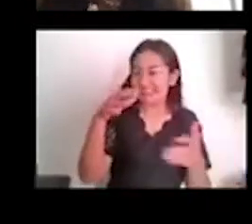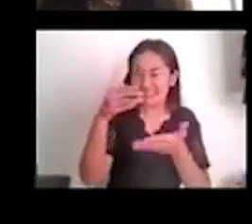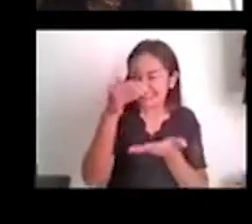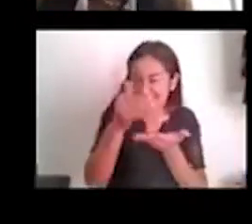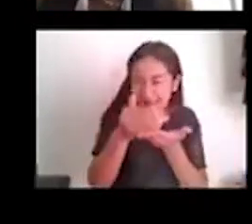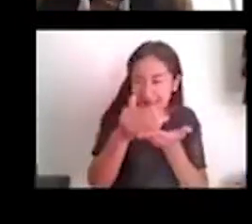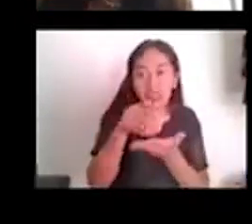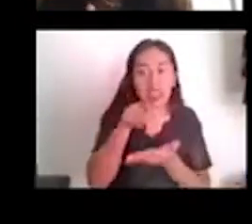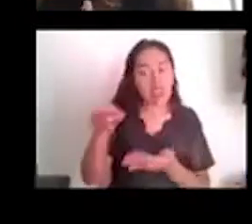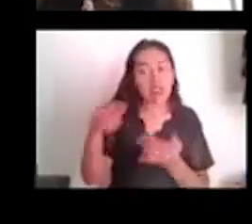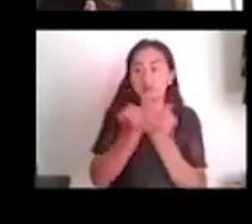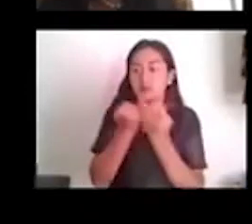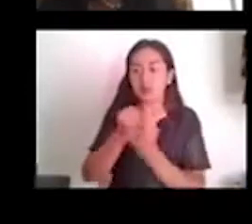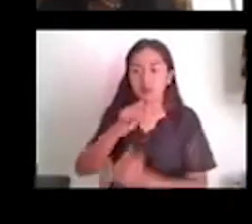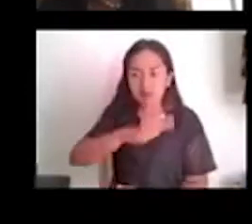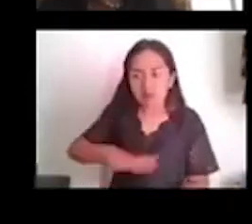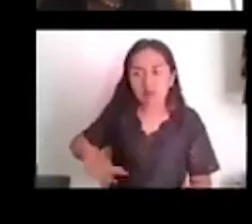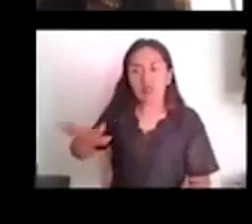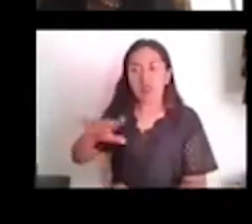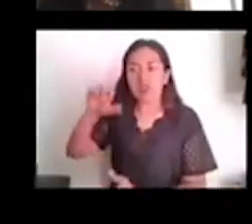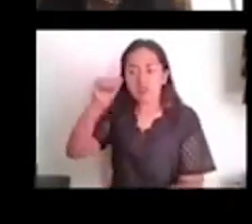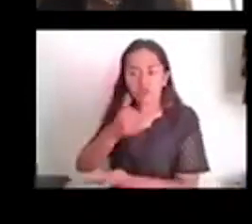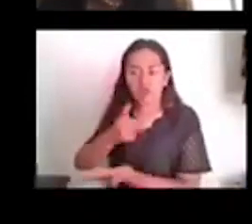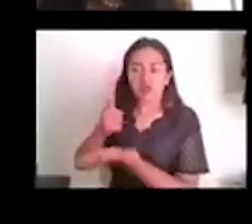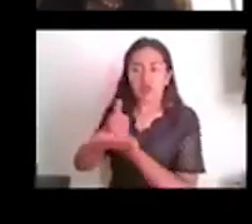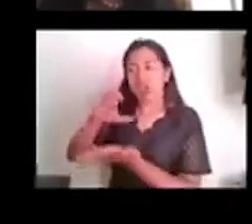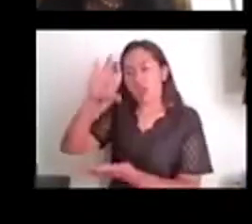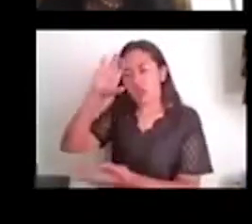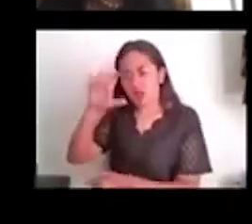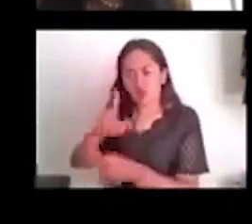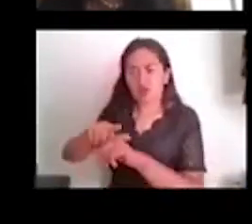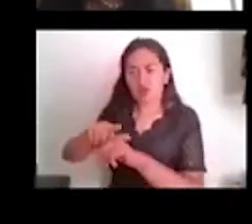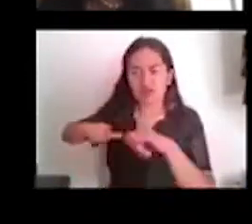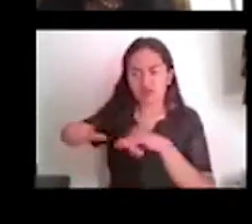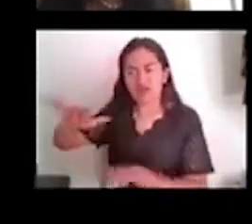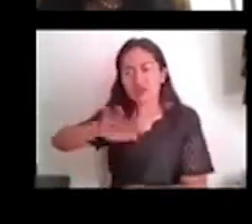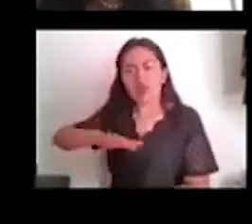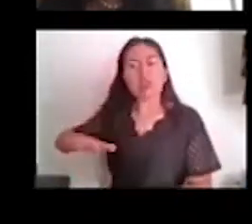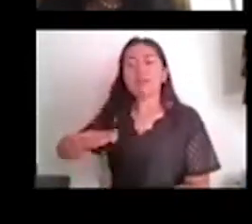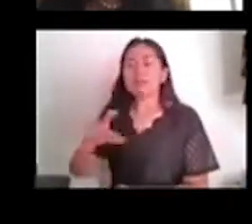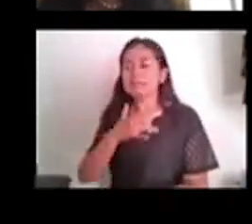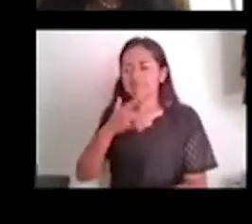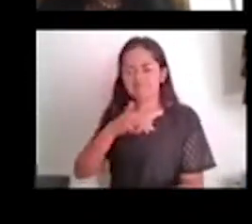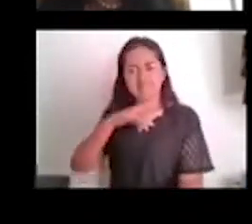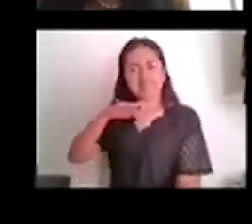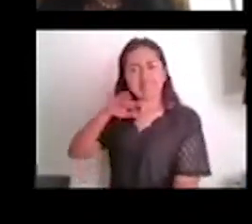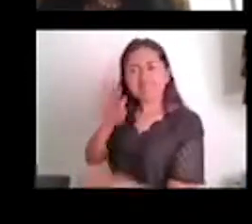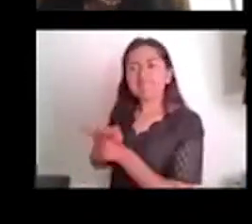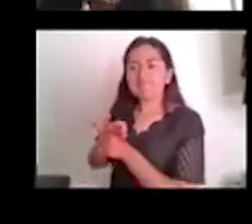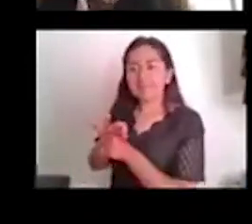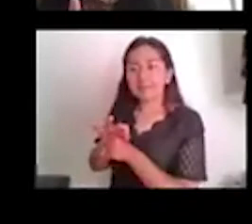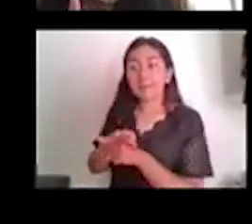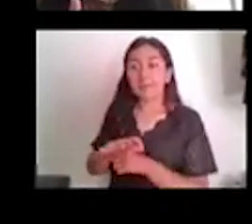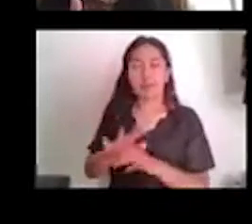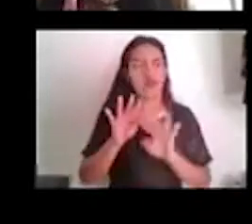su sociedad, su cultura, su territorio. Esto en un estado militarista,